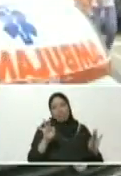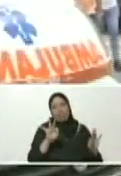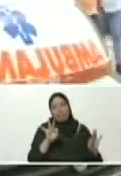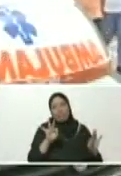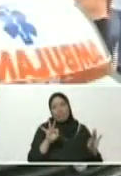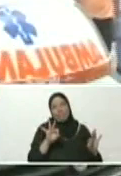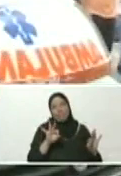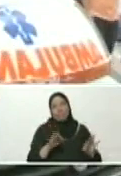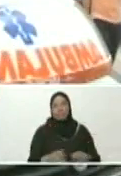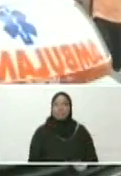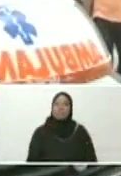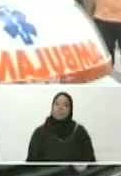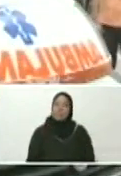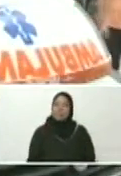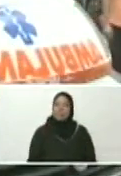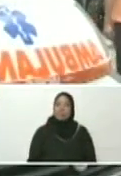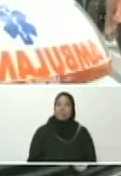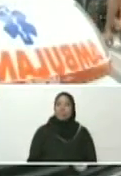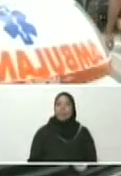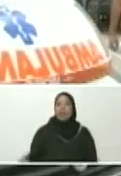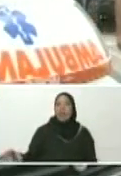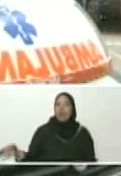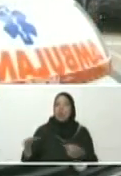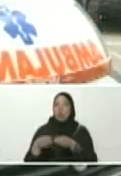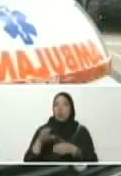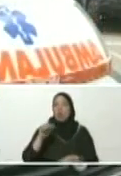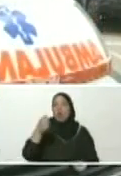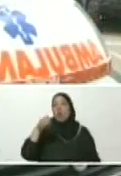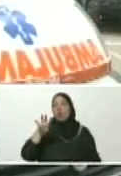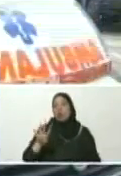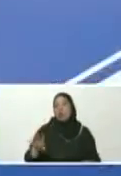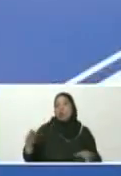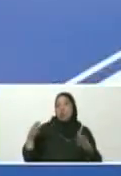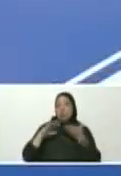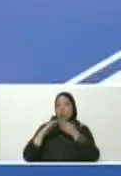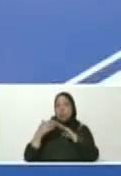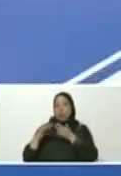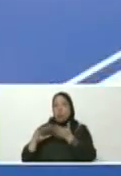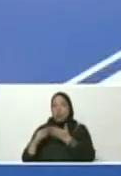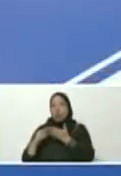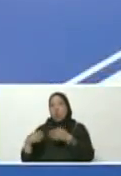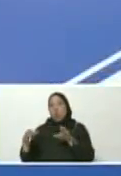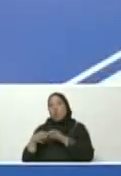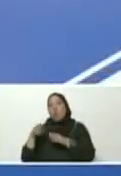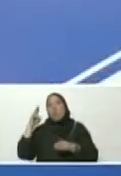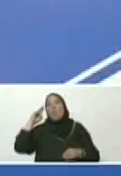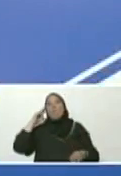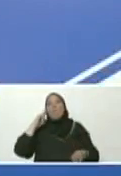que agrupa 14 consejos comunales en el barrio Bicentenario.